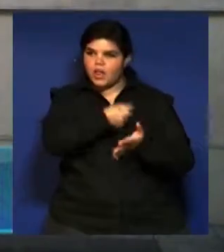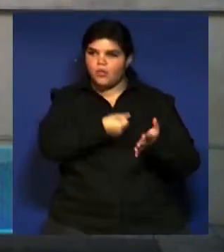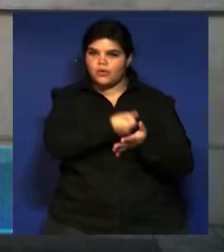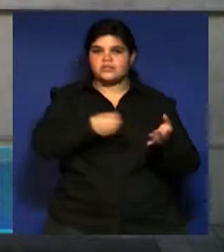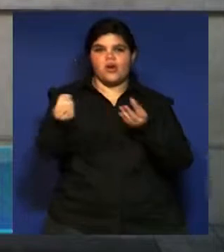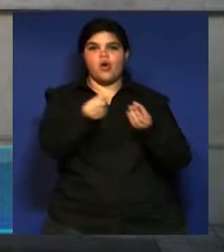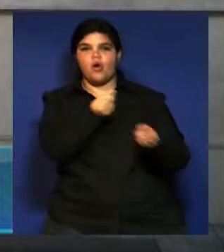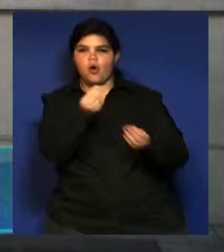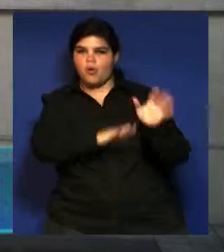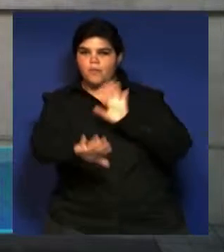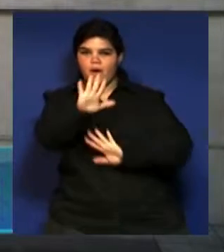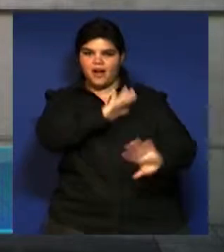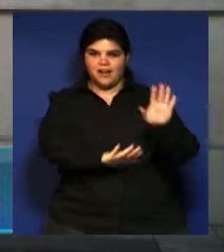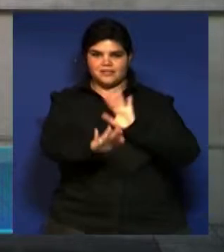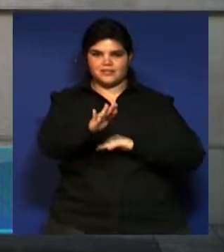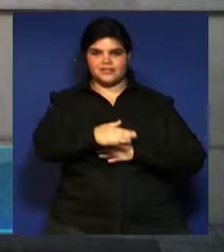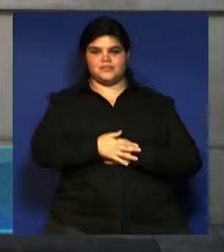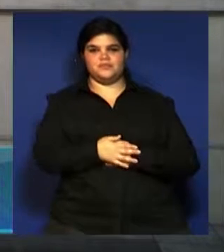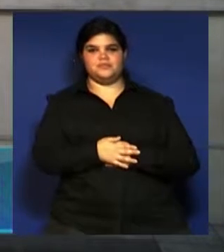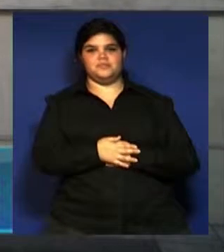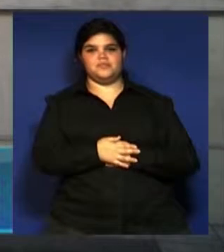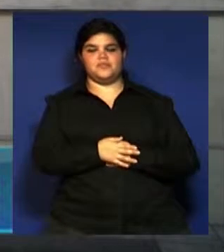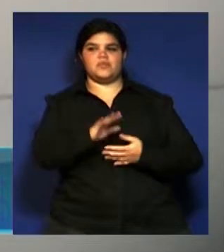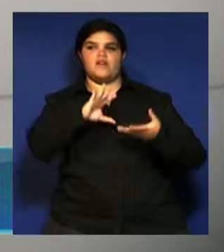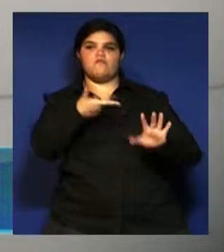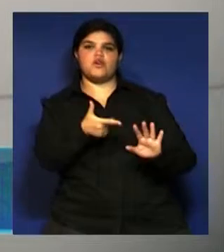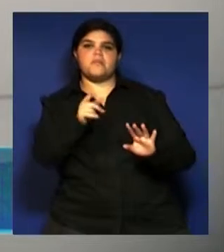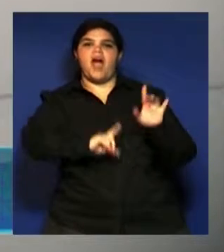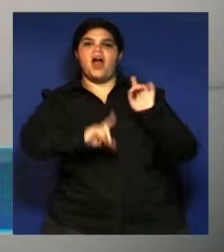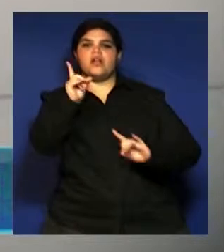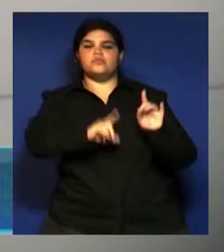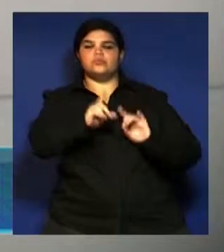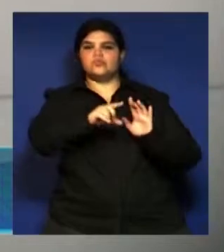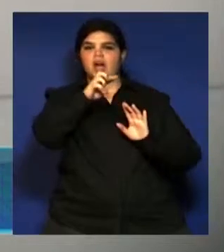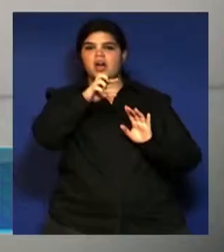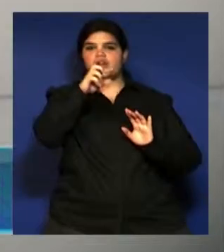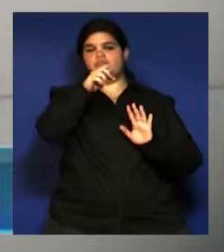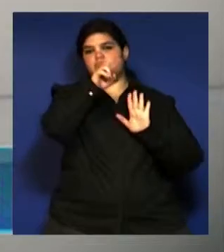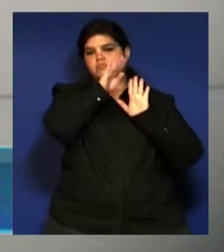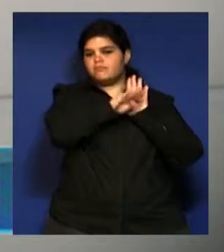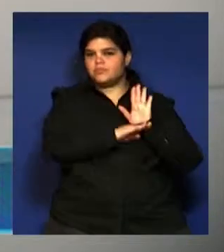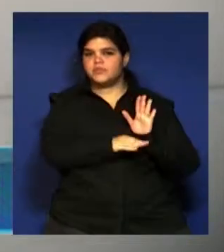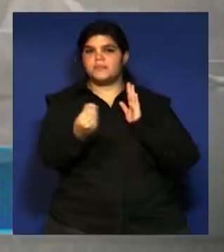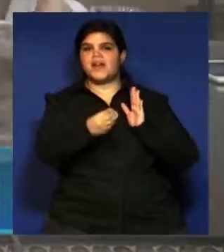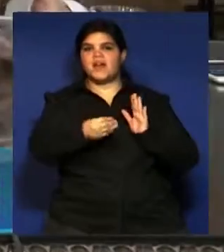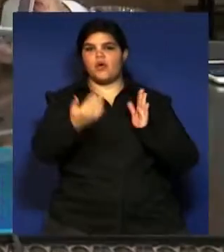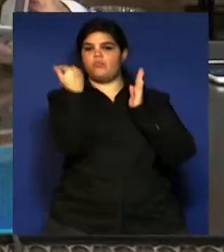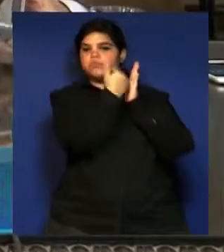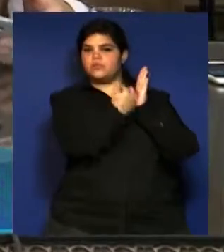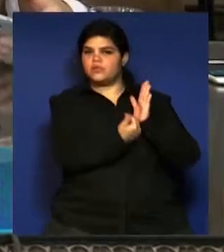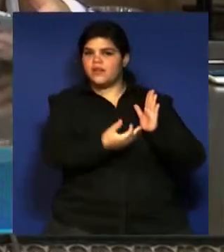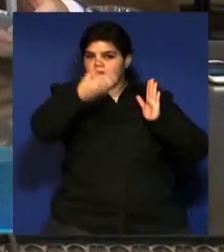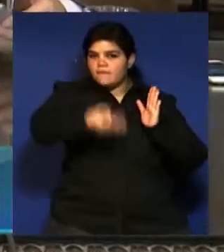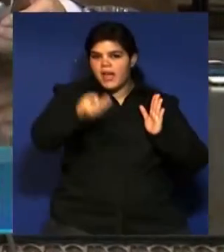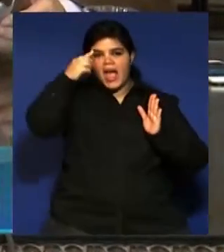tratar de crear normas que en la provincia no existen, como es un código general de ética pública para todos